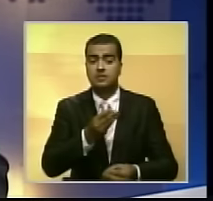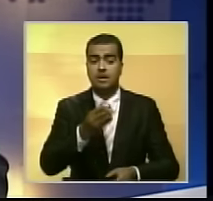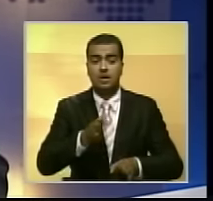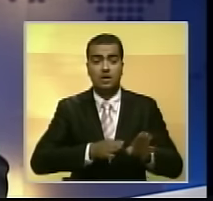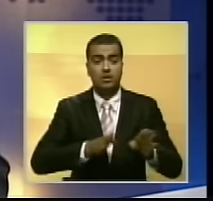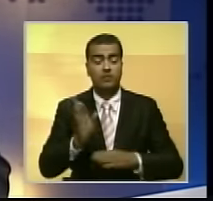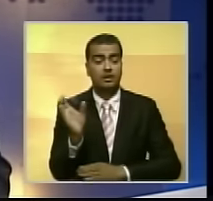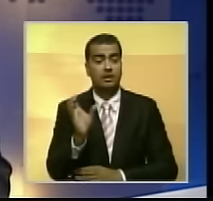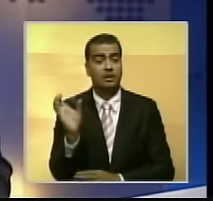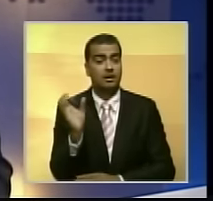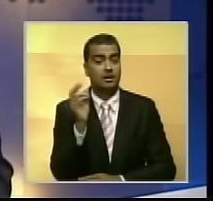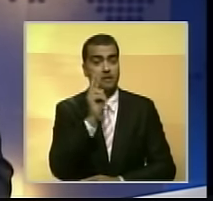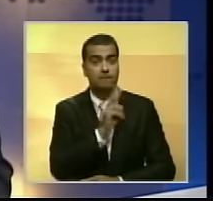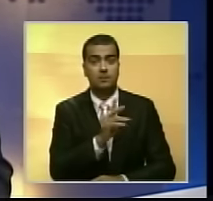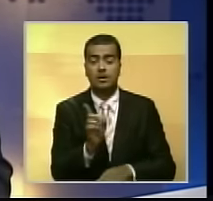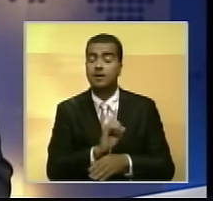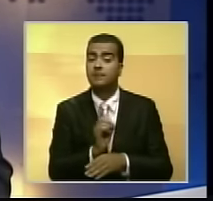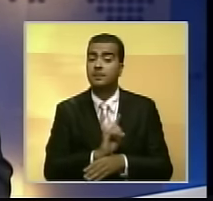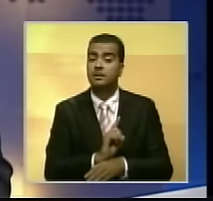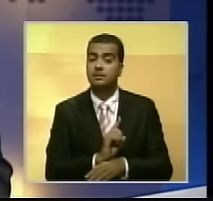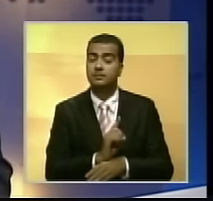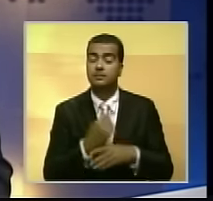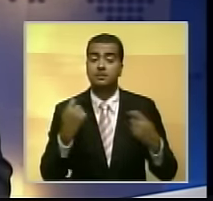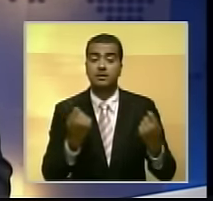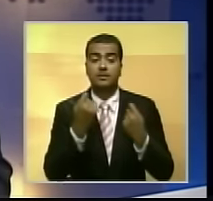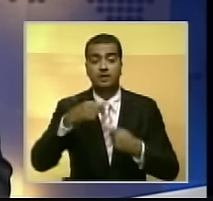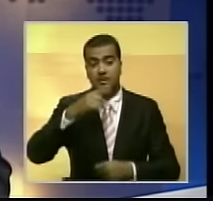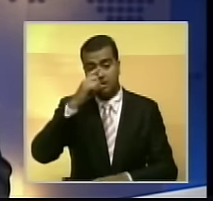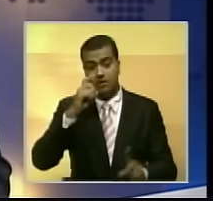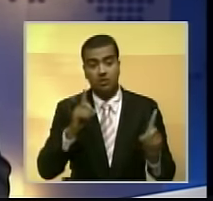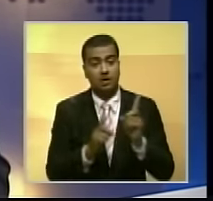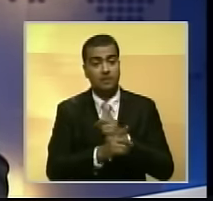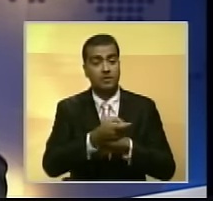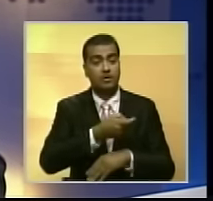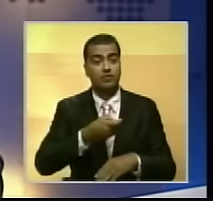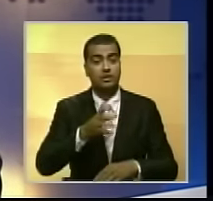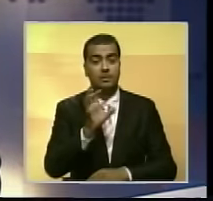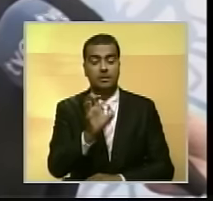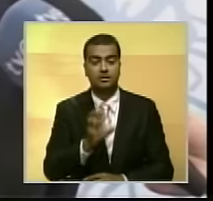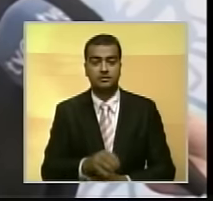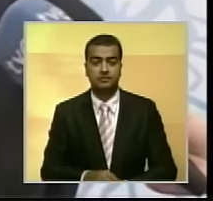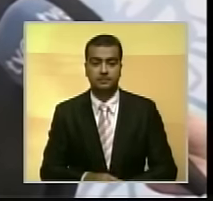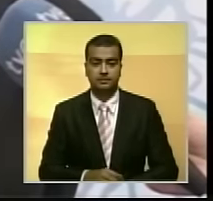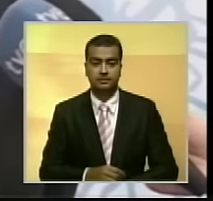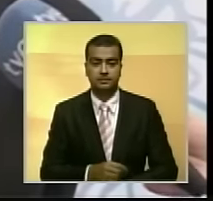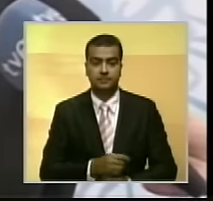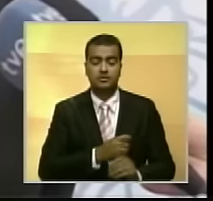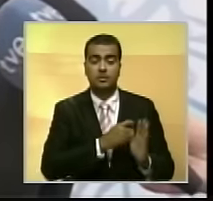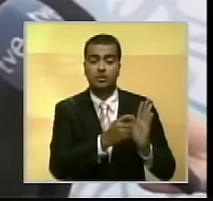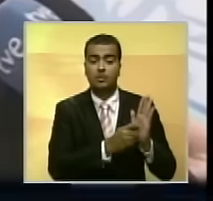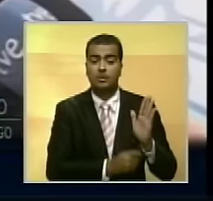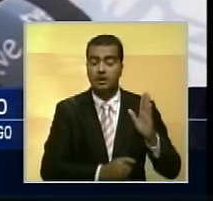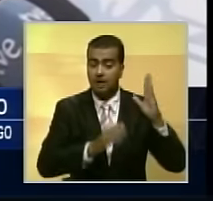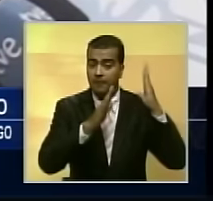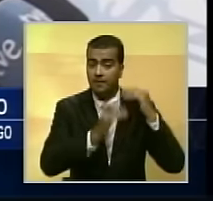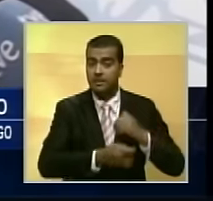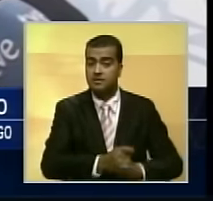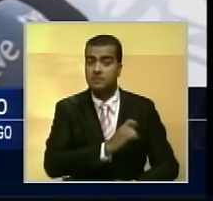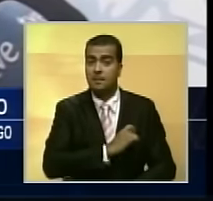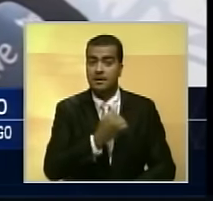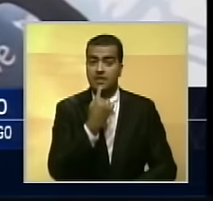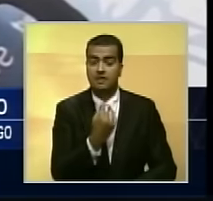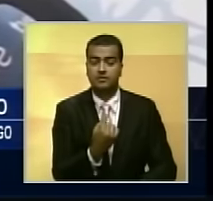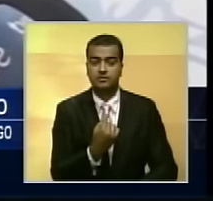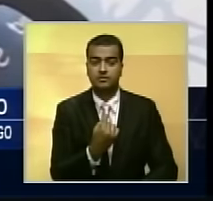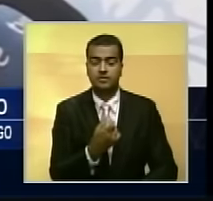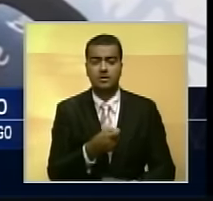en Caracas ilustra la urgencia de que se celebre este año un referendo revocatorio en el país. Mediante un comunicado, la Cancillería española estimó que